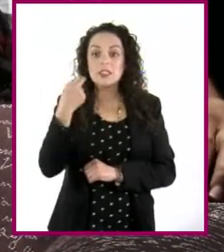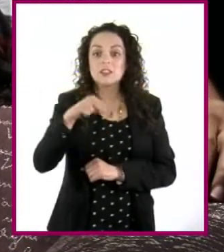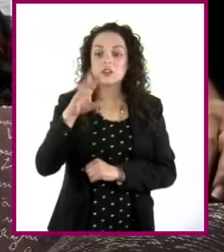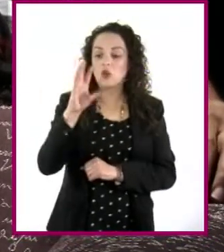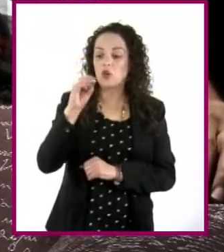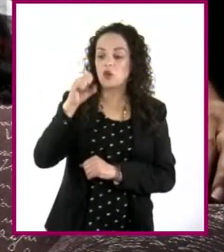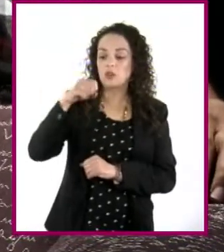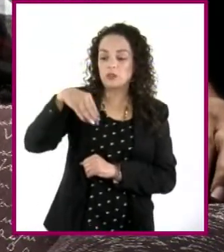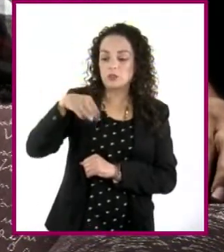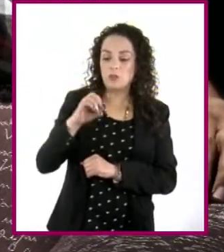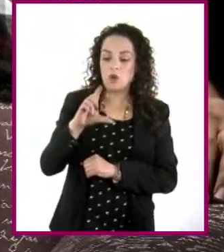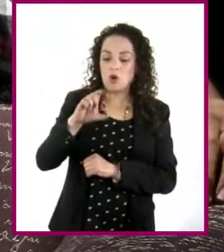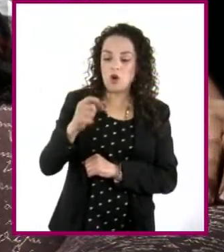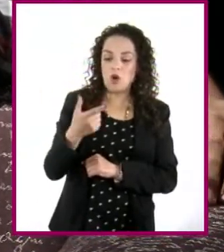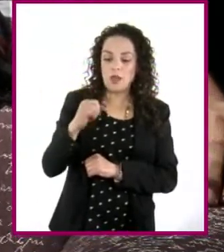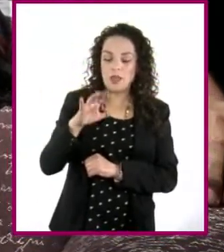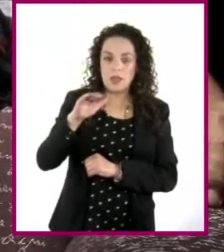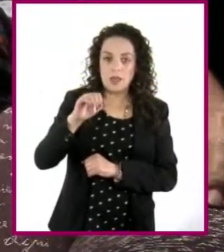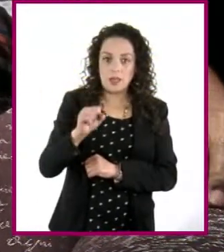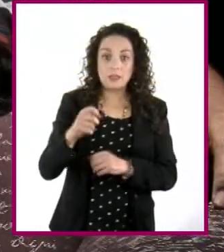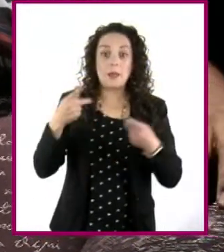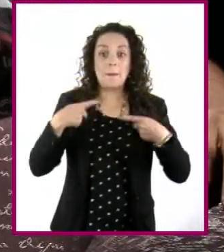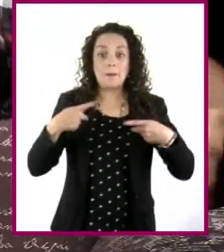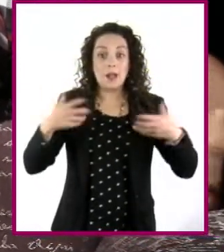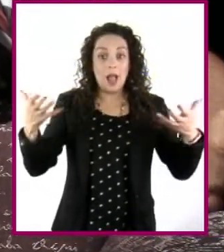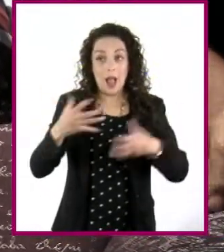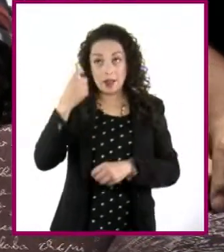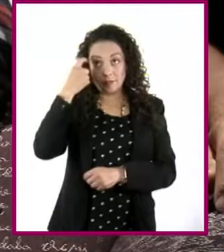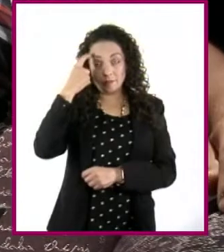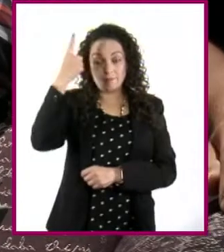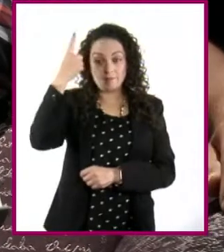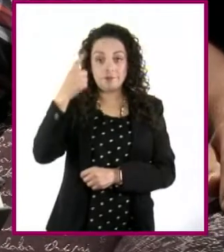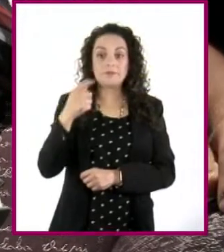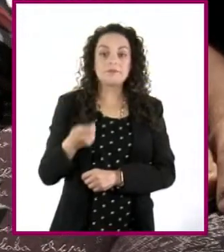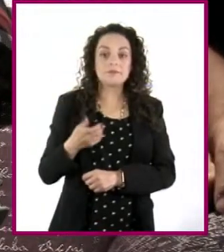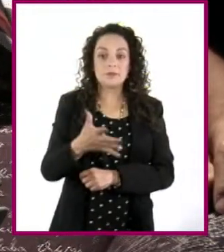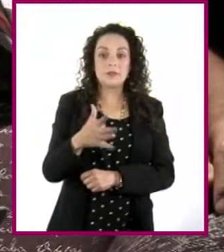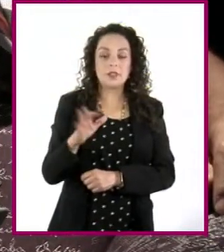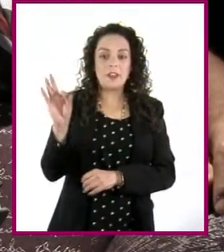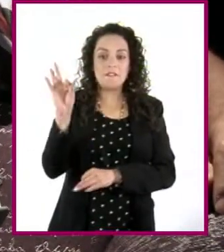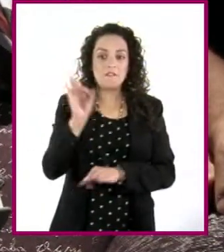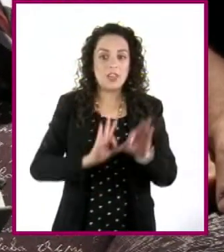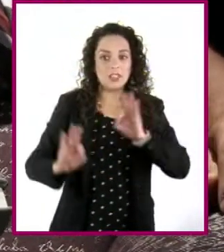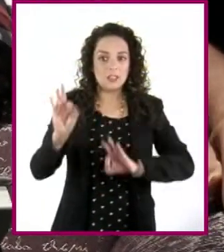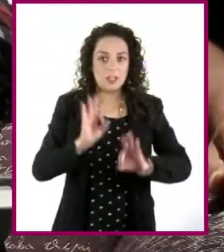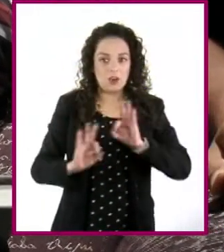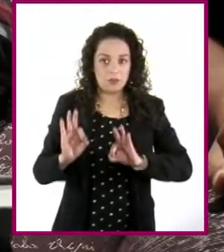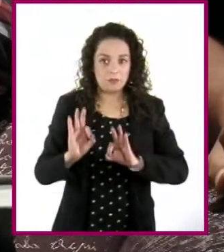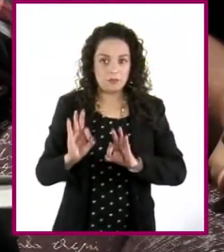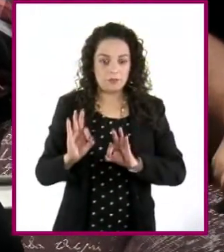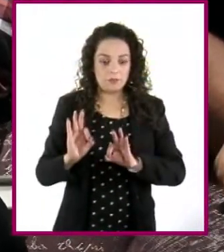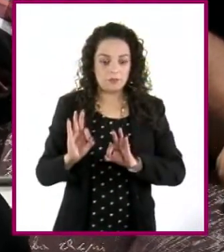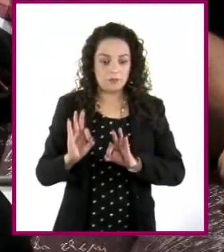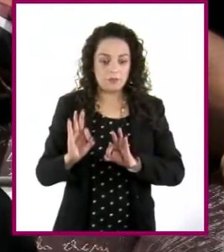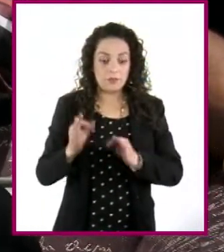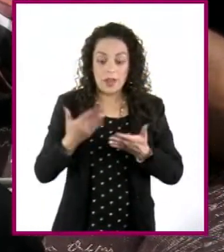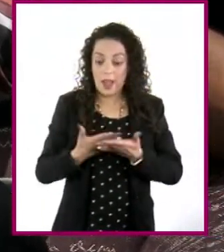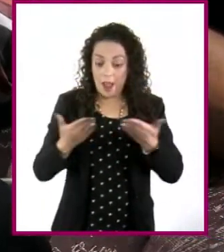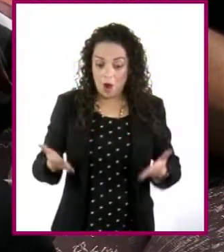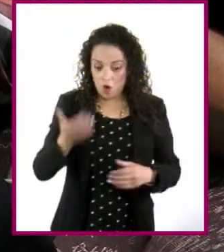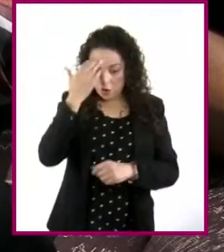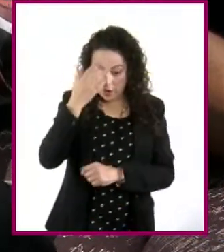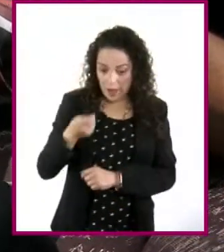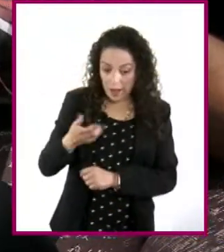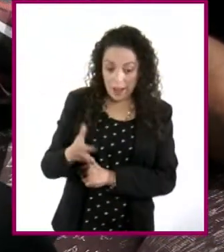cosmológicas y a los pensadores que las plantearon se les conoce como físicos, no porque se dedicaran a lo que hoy conocemos actualmente